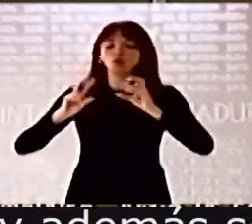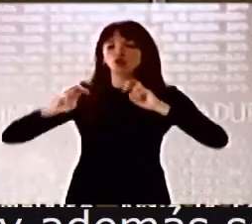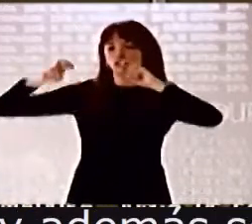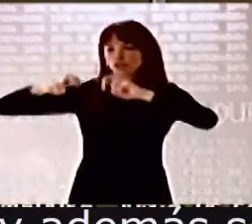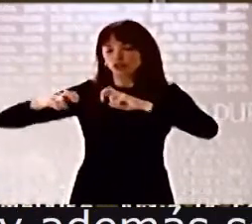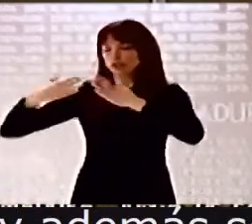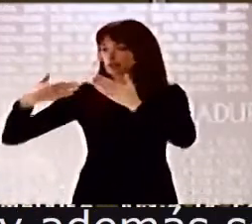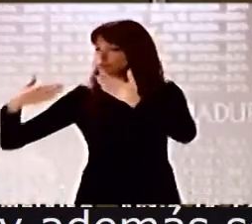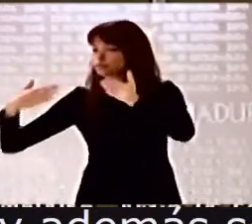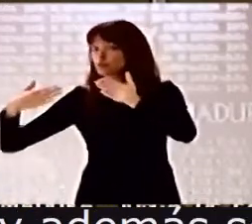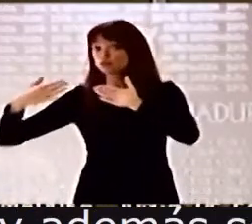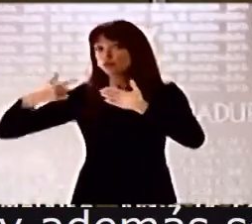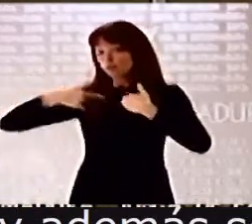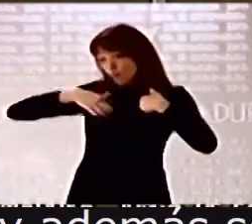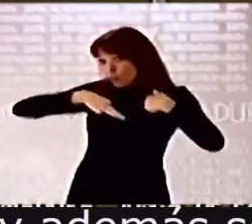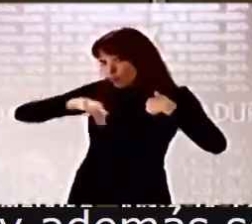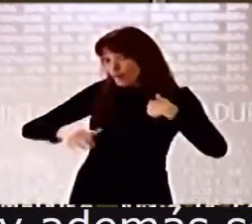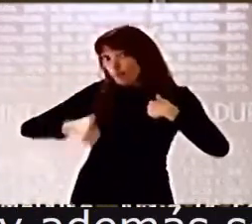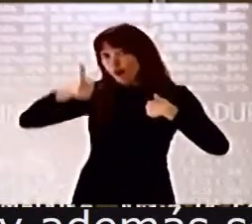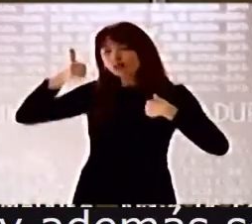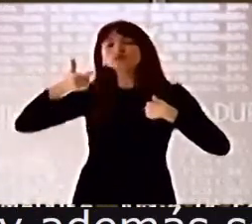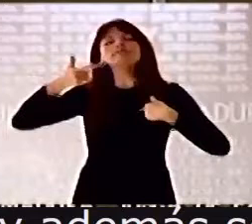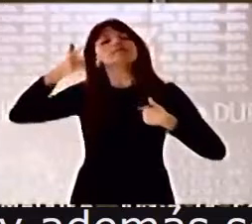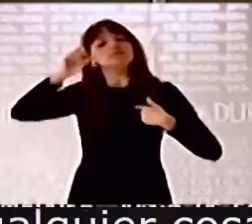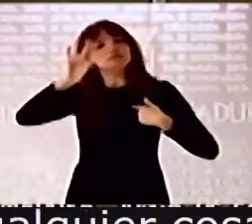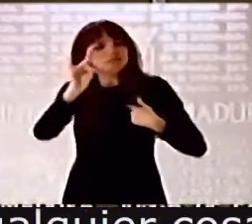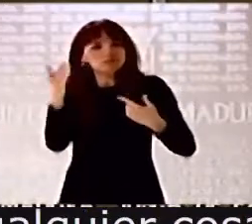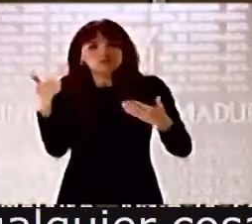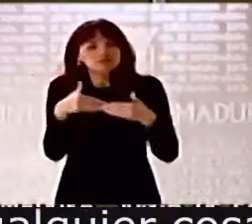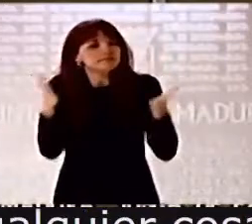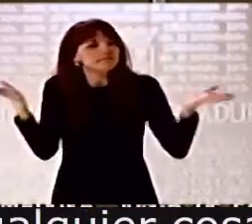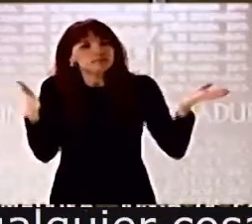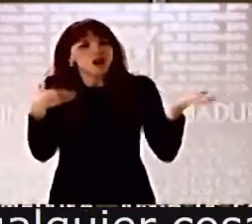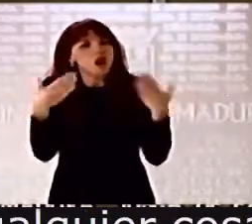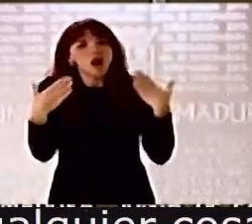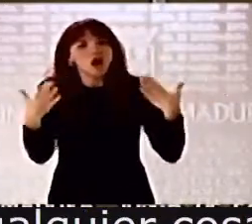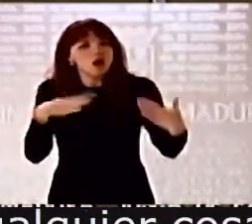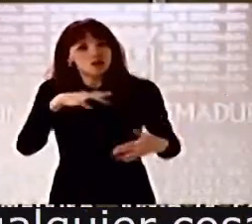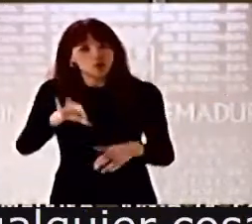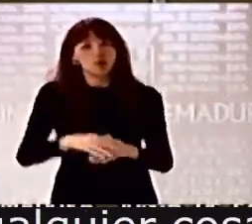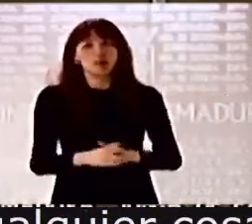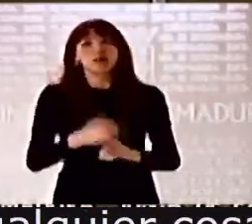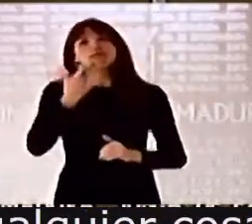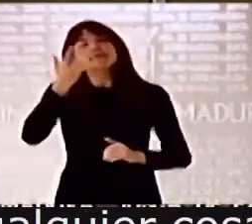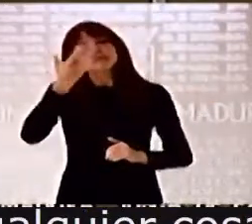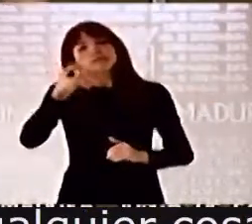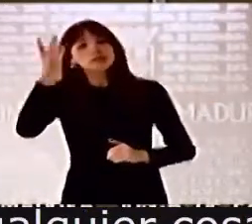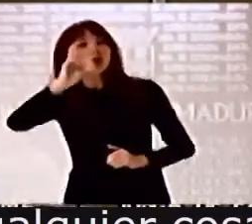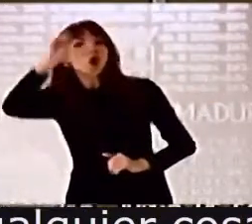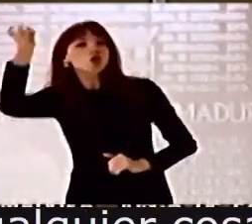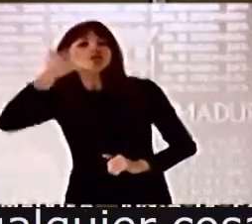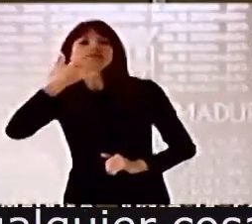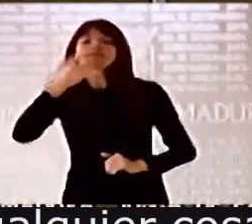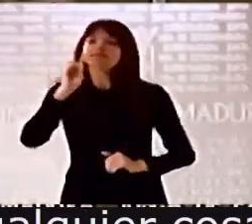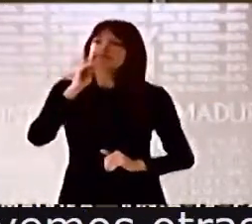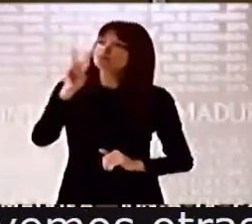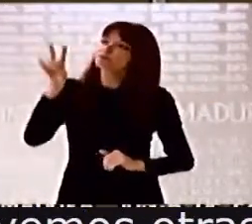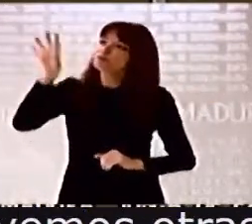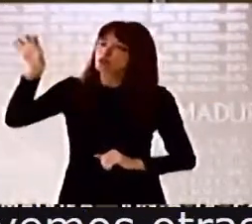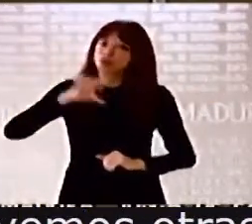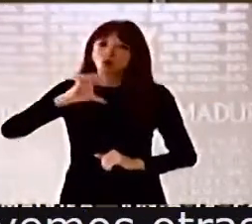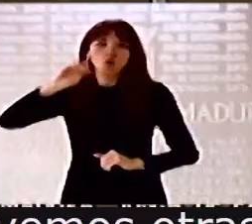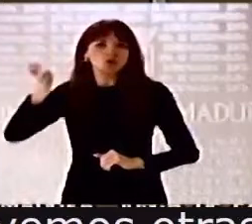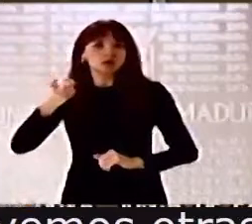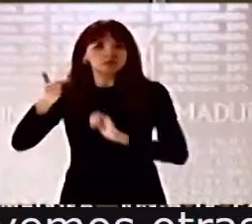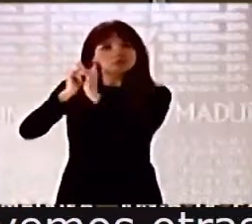cosa más que podamos hacer, yo abro la puerta para que la podamos hacer. Si vemos otras iniciativas que se estén haciendo en otros sitios, en otros lugares, que